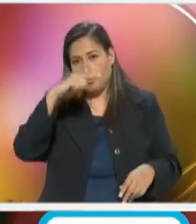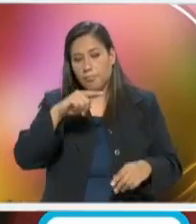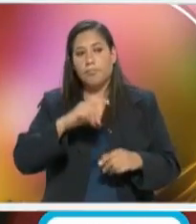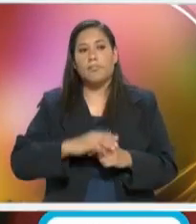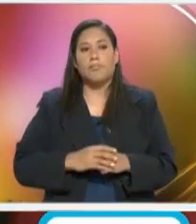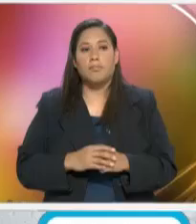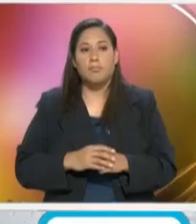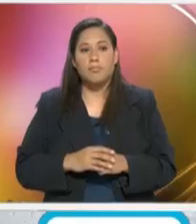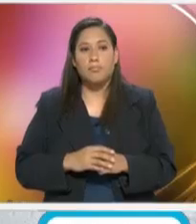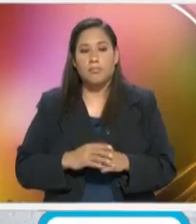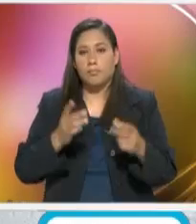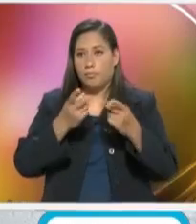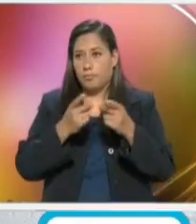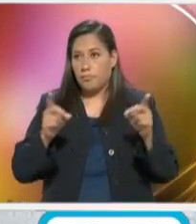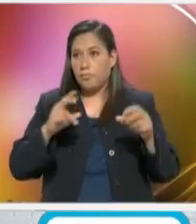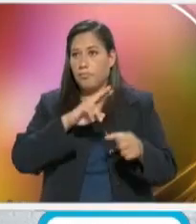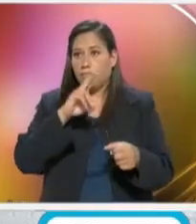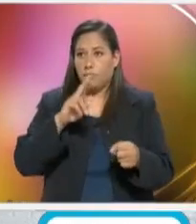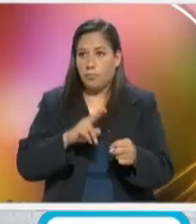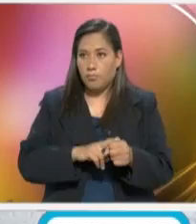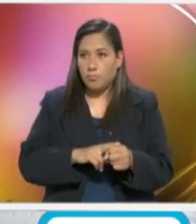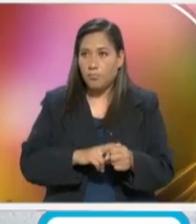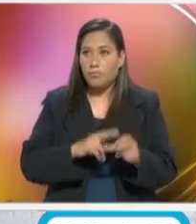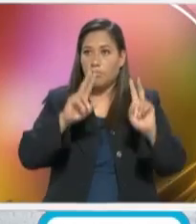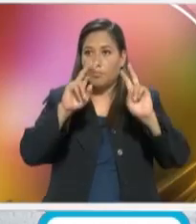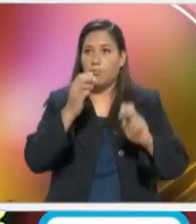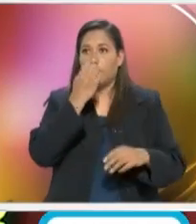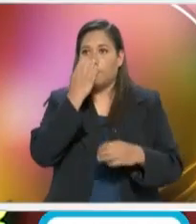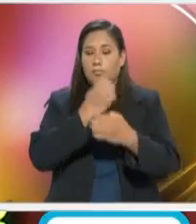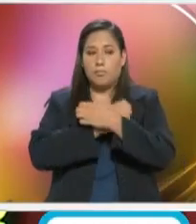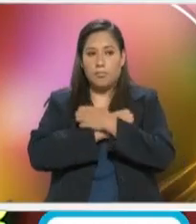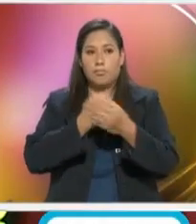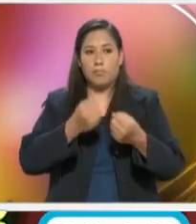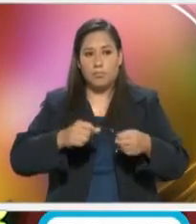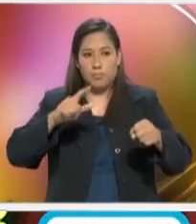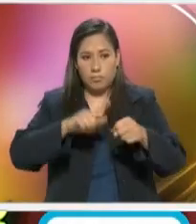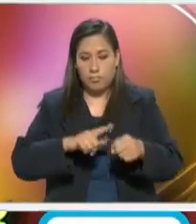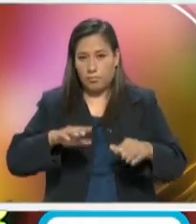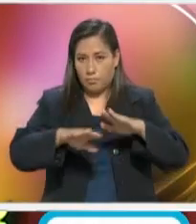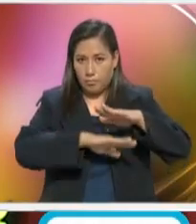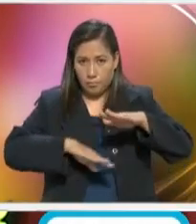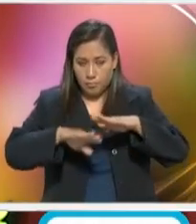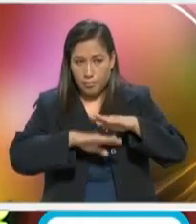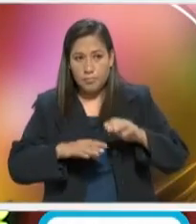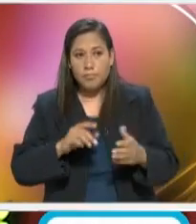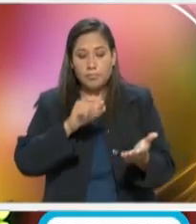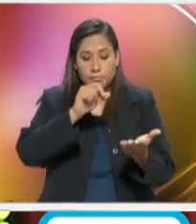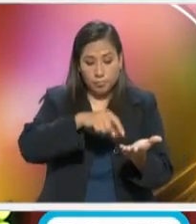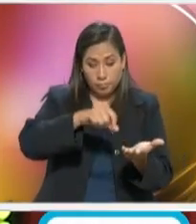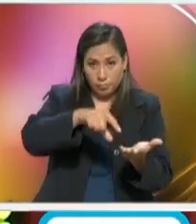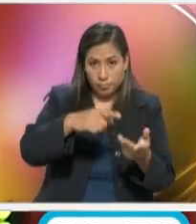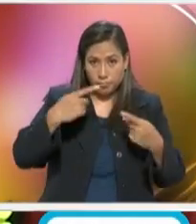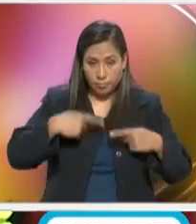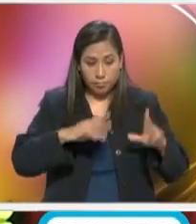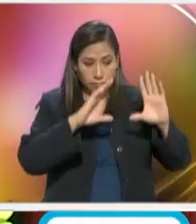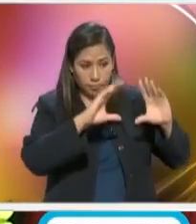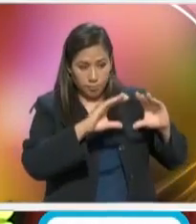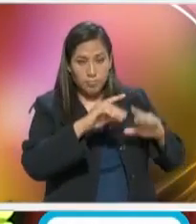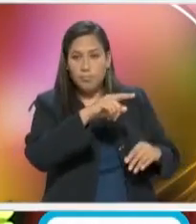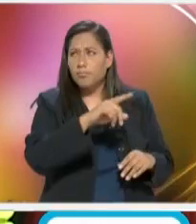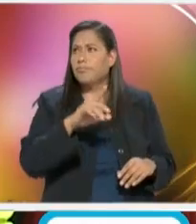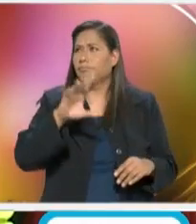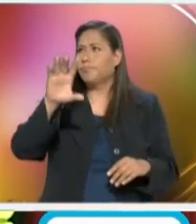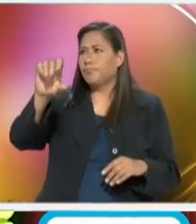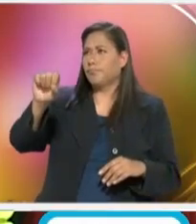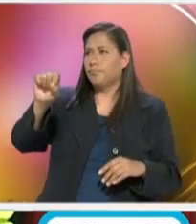desate un desarrollo natural que se llama educación social básica, Sí. que vamos a sembrarlo en las personas y lo van a arraigar